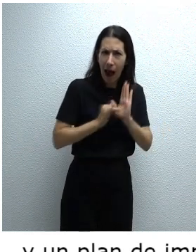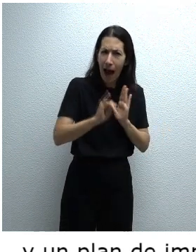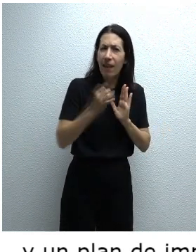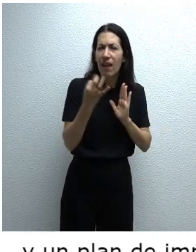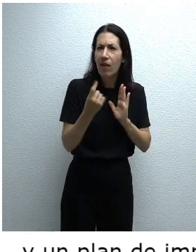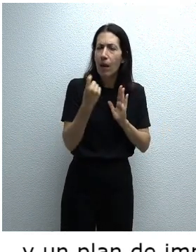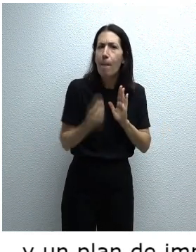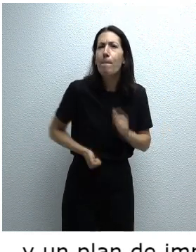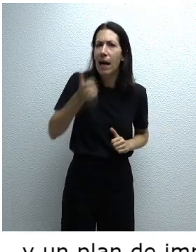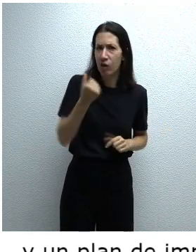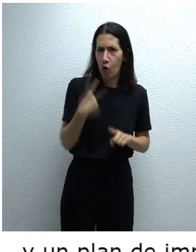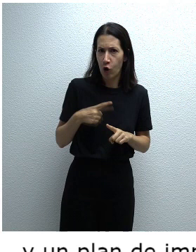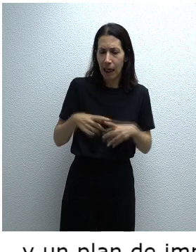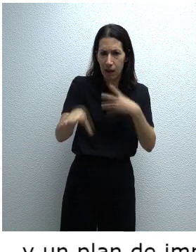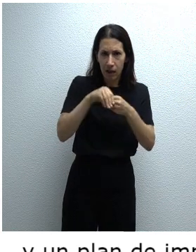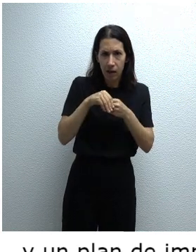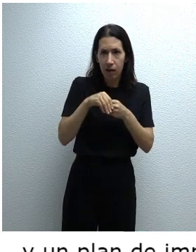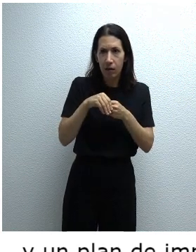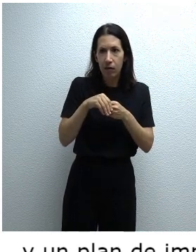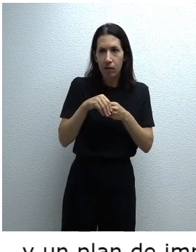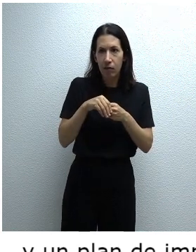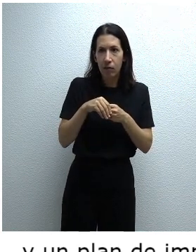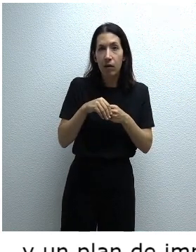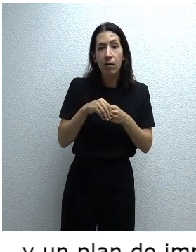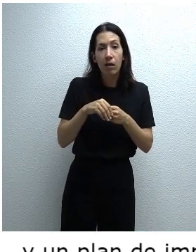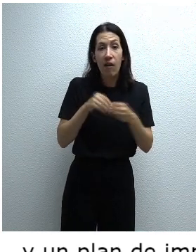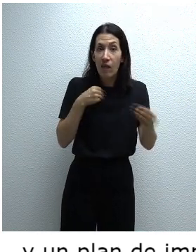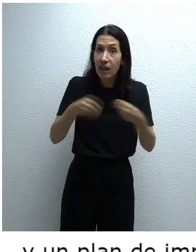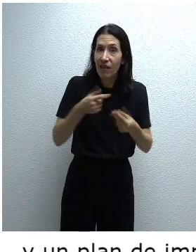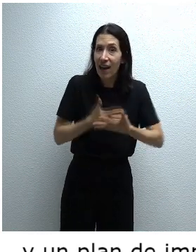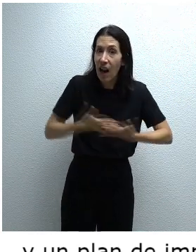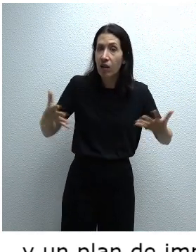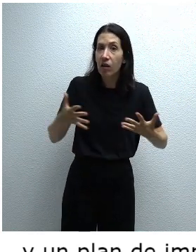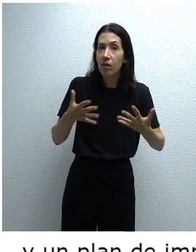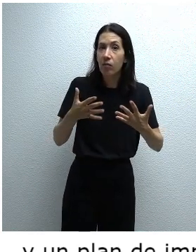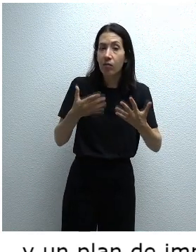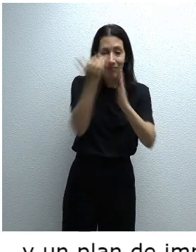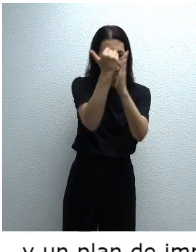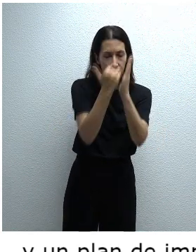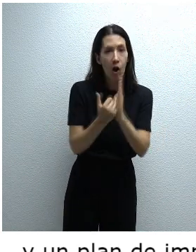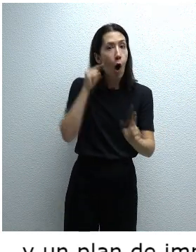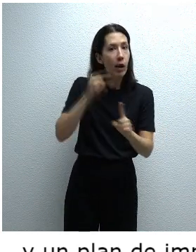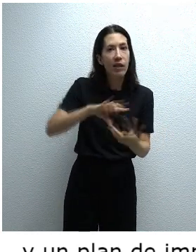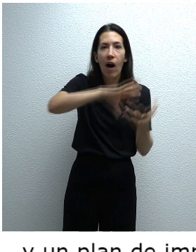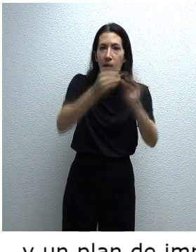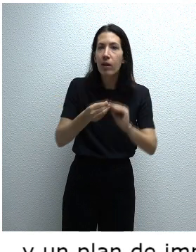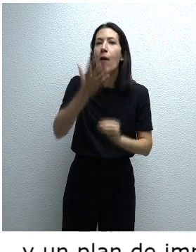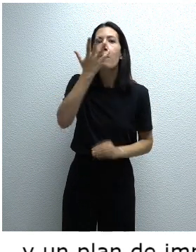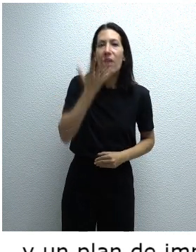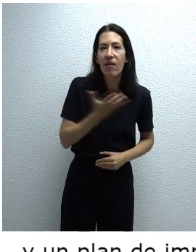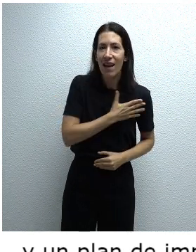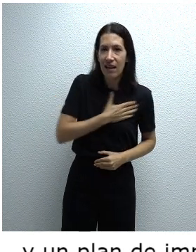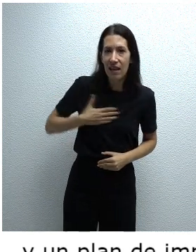sino que sean lo suficientemente amplios y flexibles para las que se adapten a las preferencias, voluntad y circunstancias